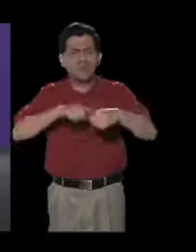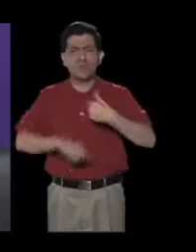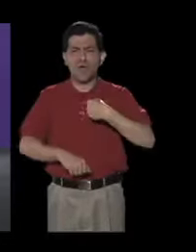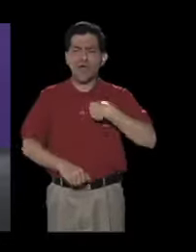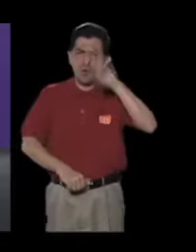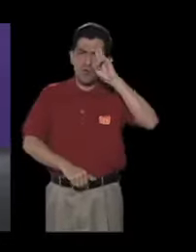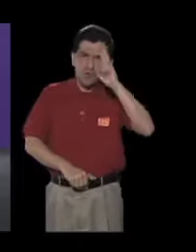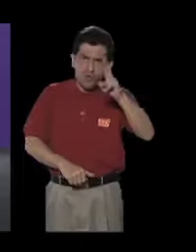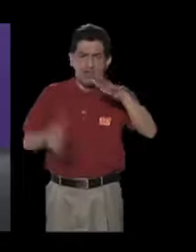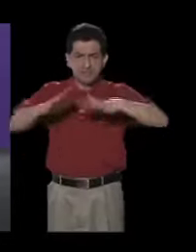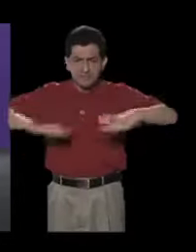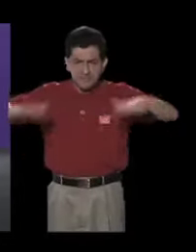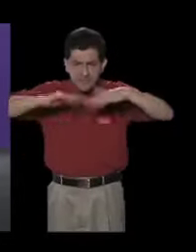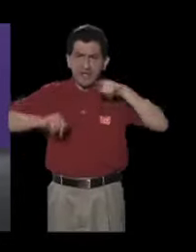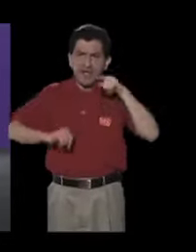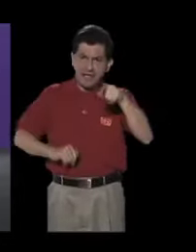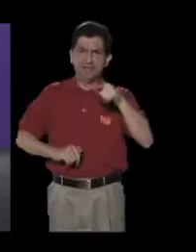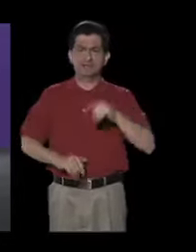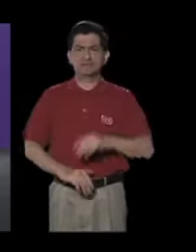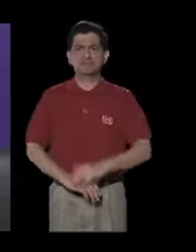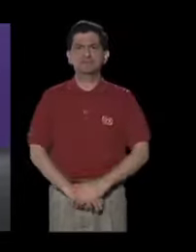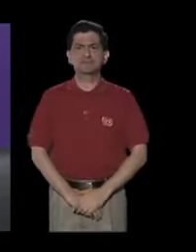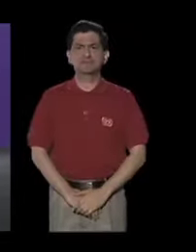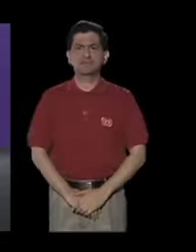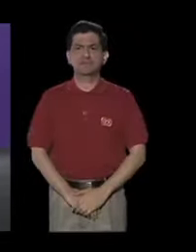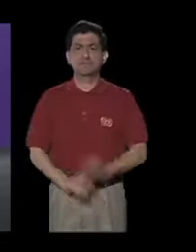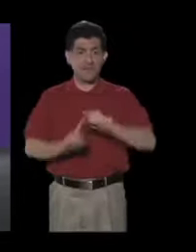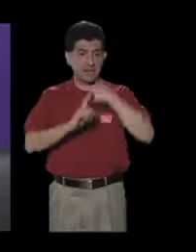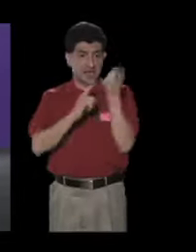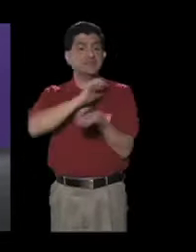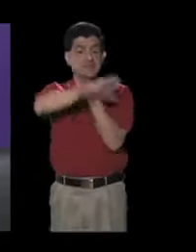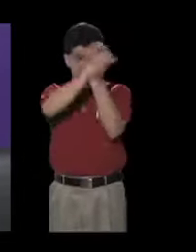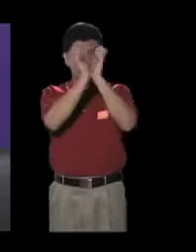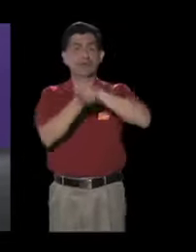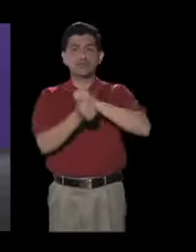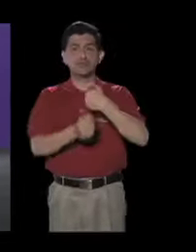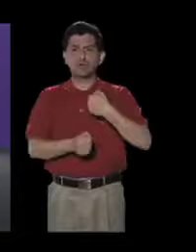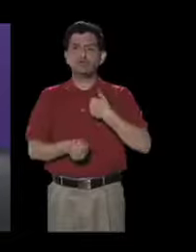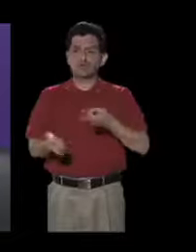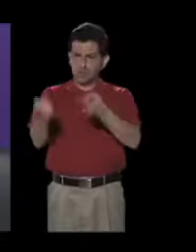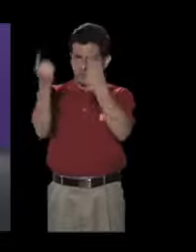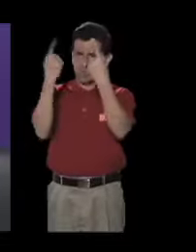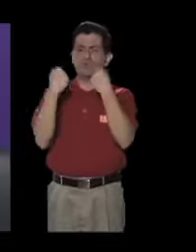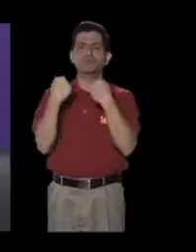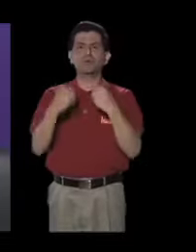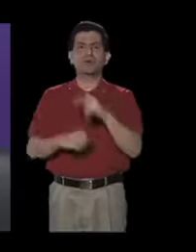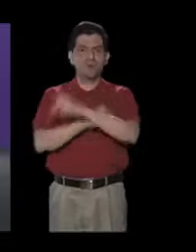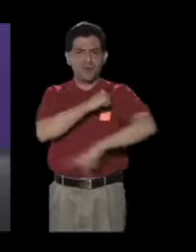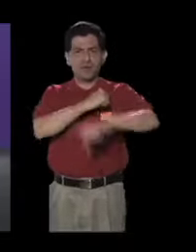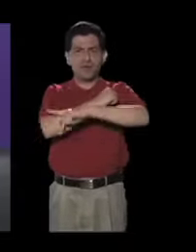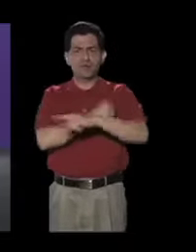luchas para que a uno le respetaran un espacio, y esas cosas han ido cambiando. Yo cada vez